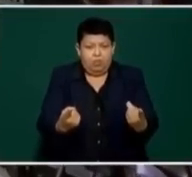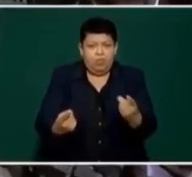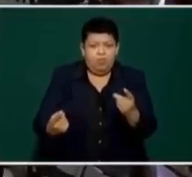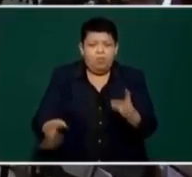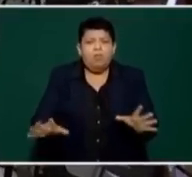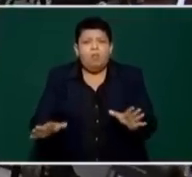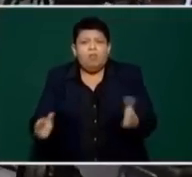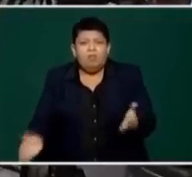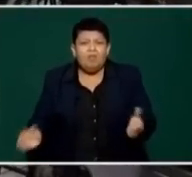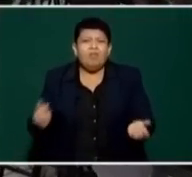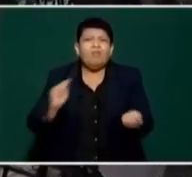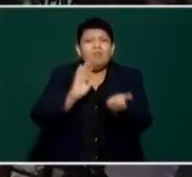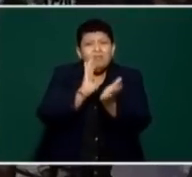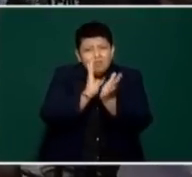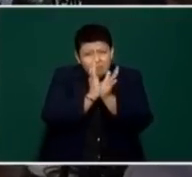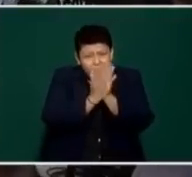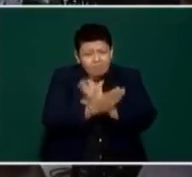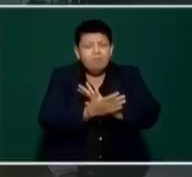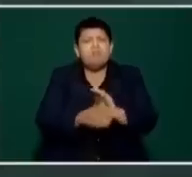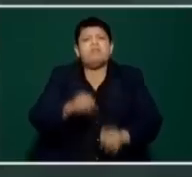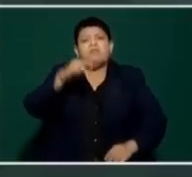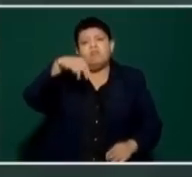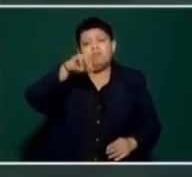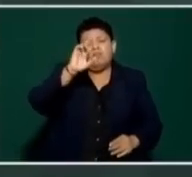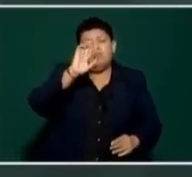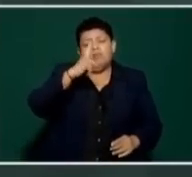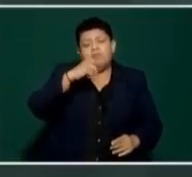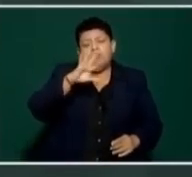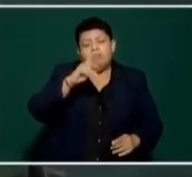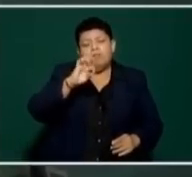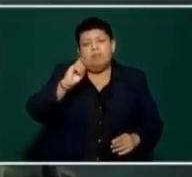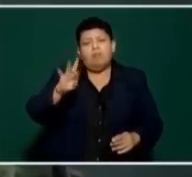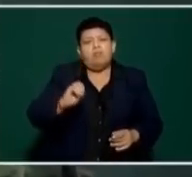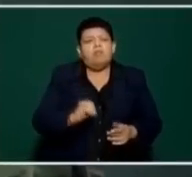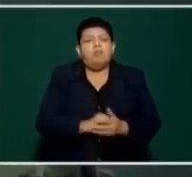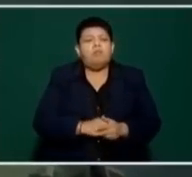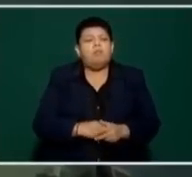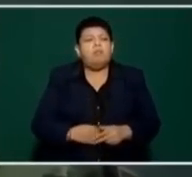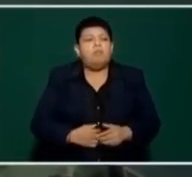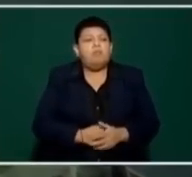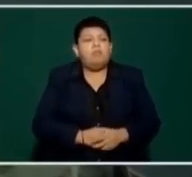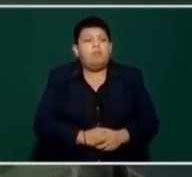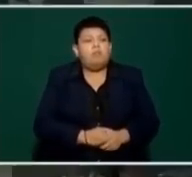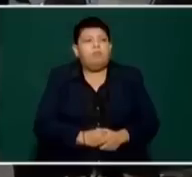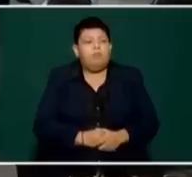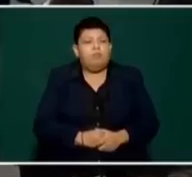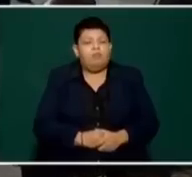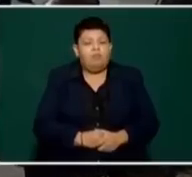movimiento migratorio que se busca, obviamente, que se regularice, ¿no?